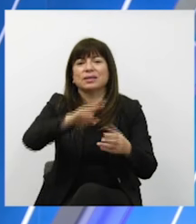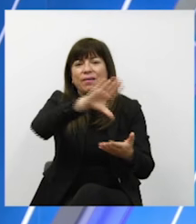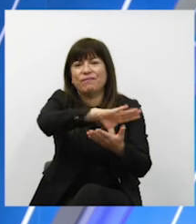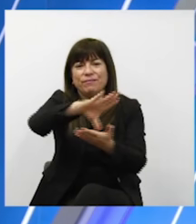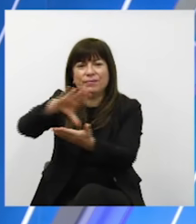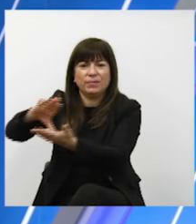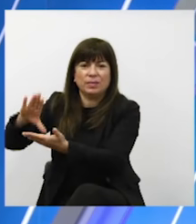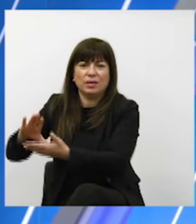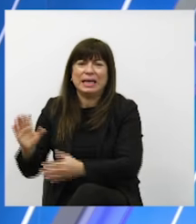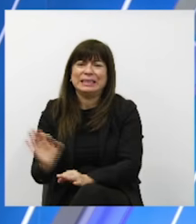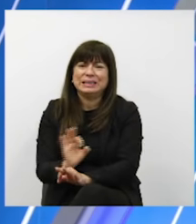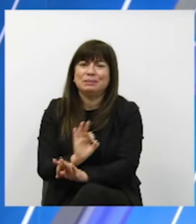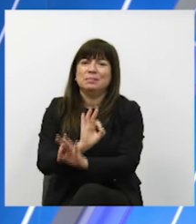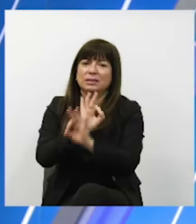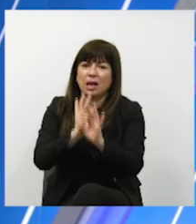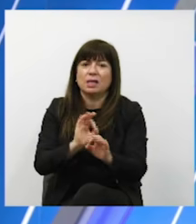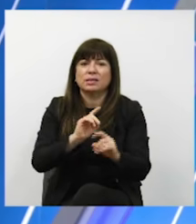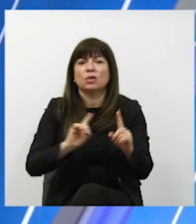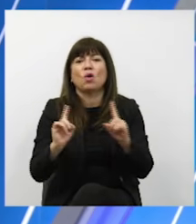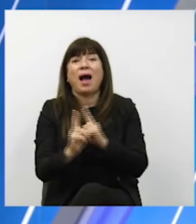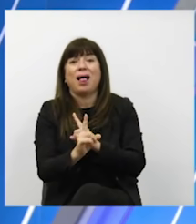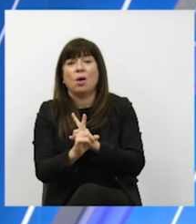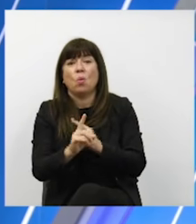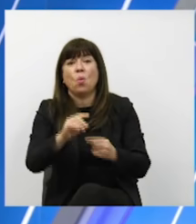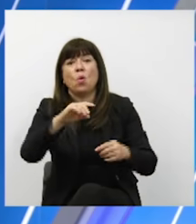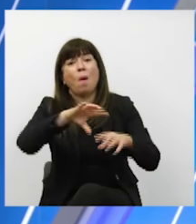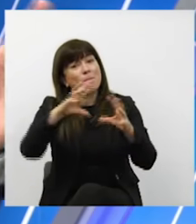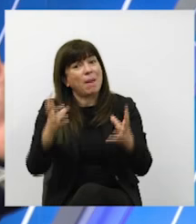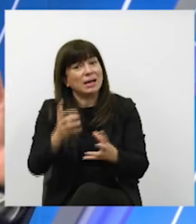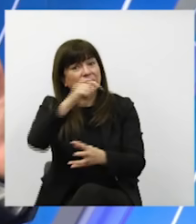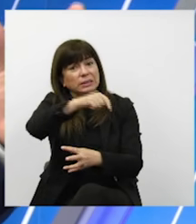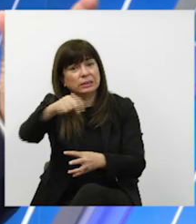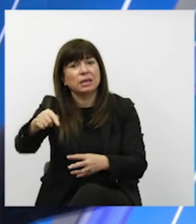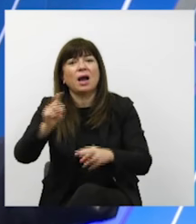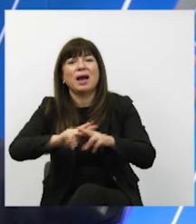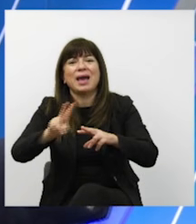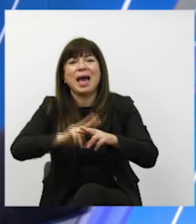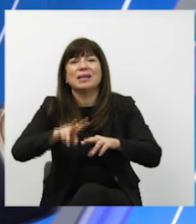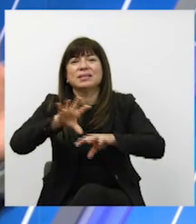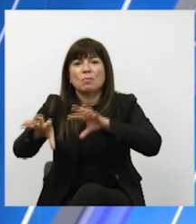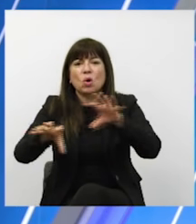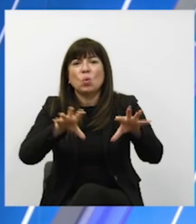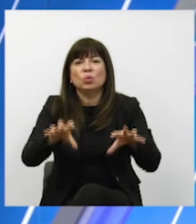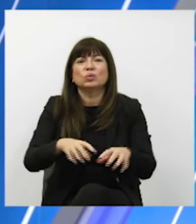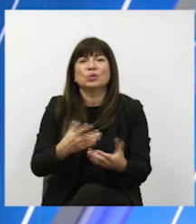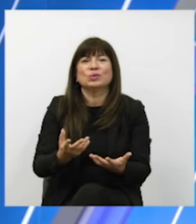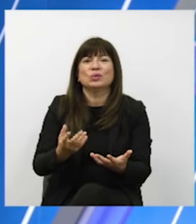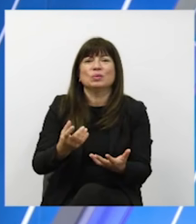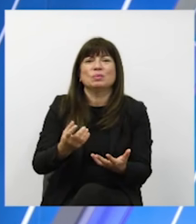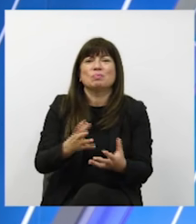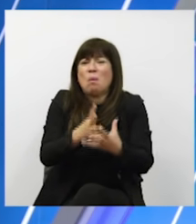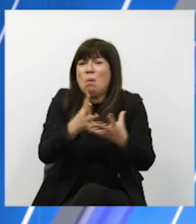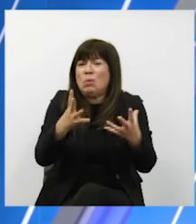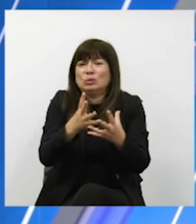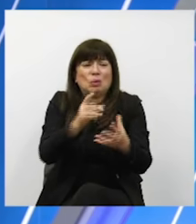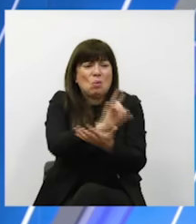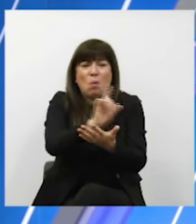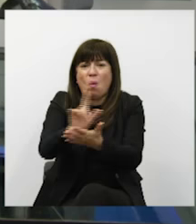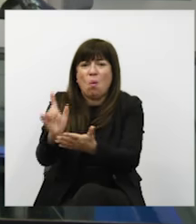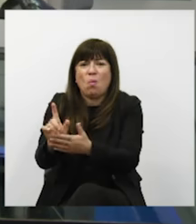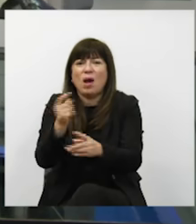ido especializando los distintos países en generar productos que no se generan solo en un país, sino que se van generando en muchos